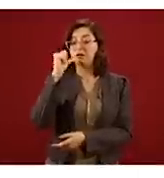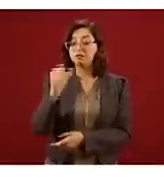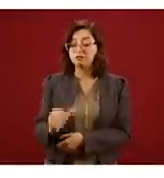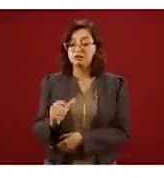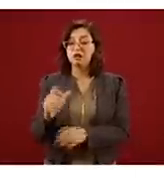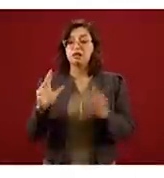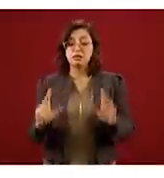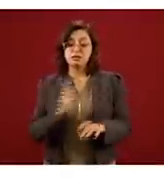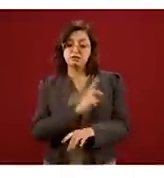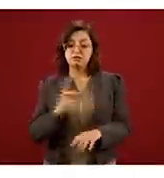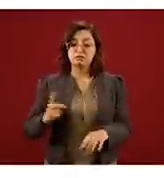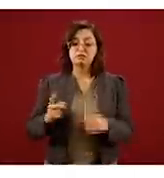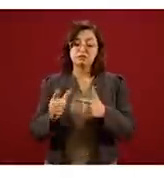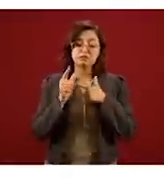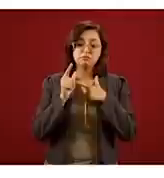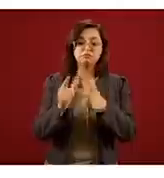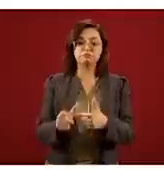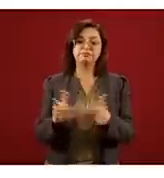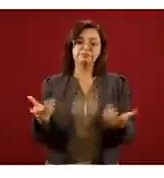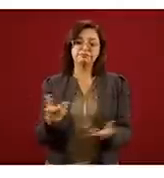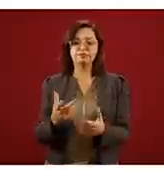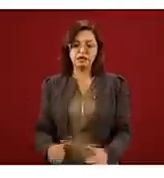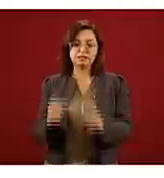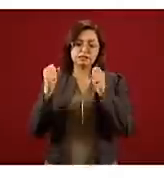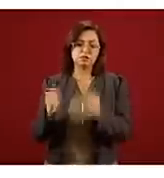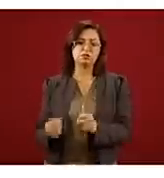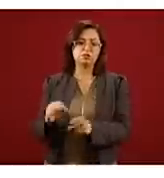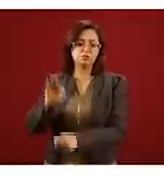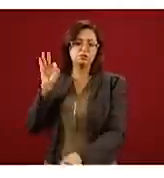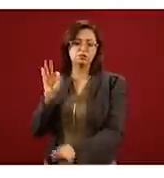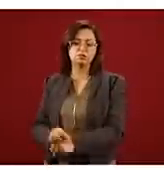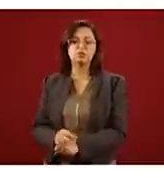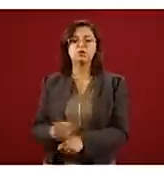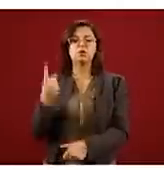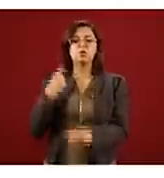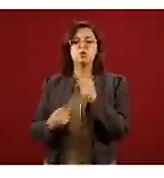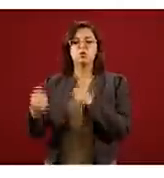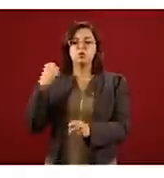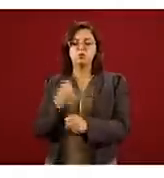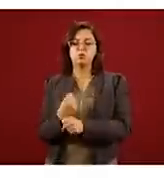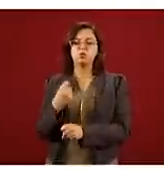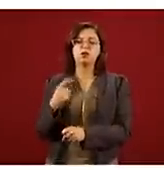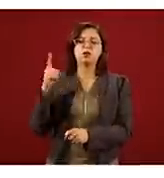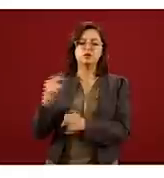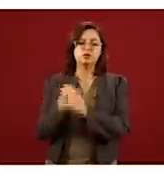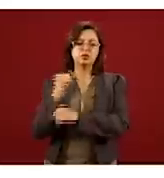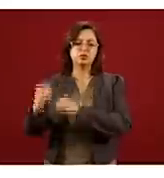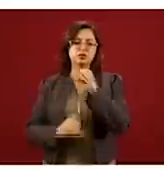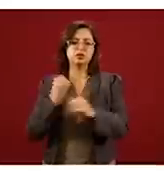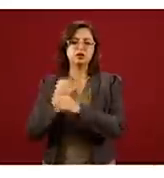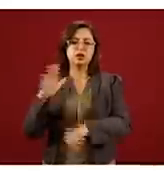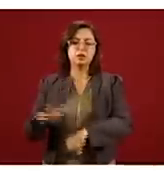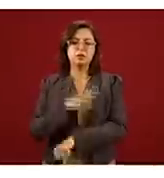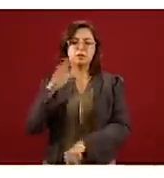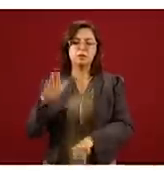el posible no pago de Pemex en estos bonos. El año pasado una calificadora bajó la calificación de